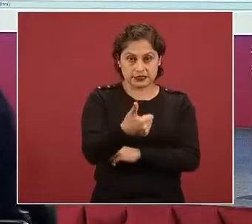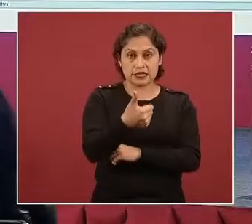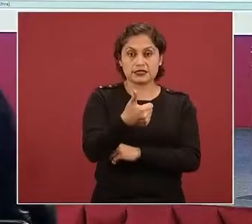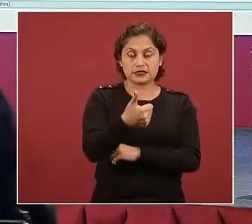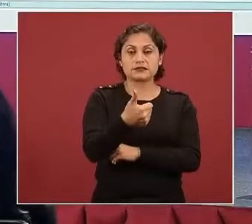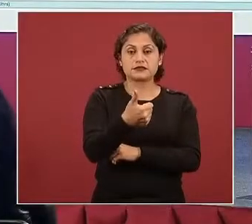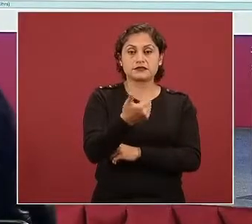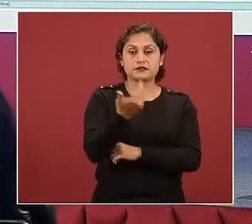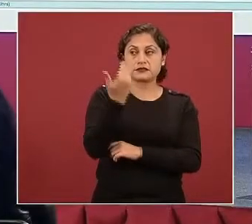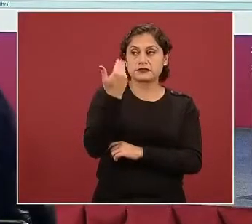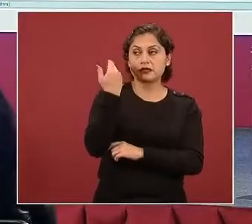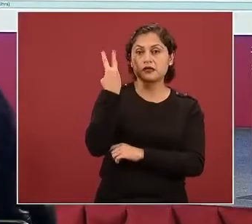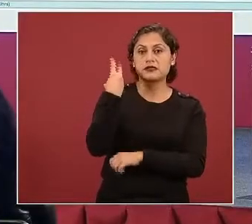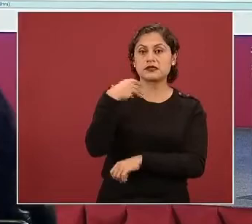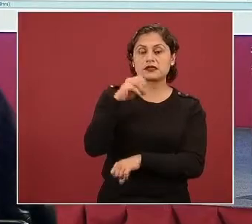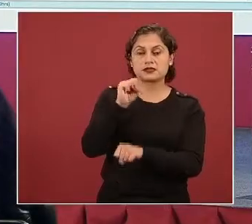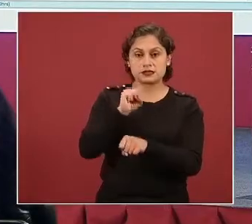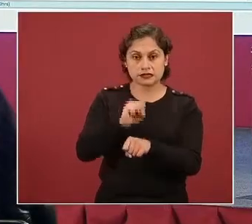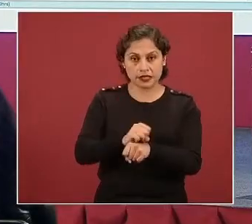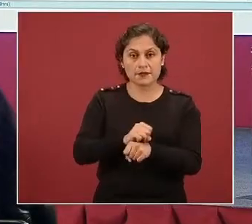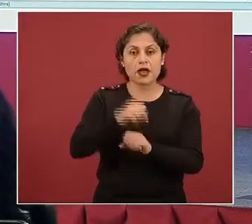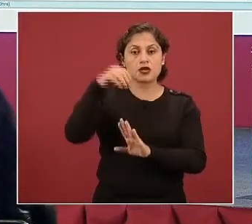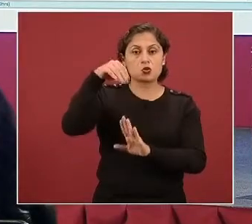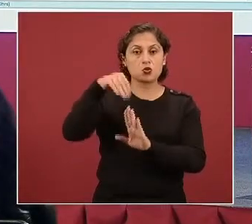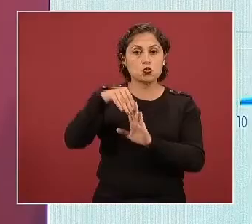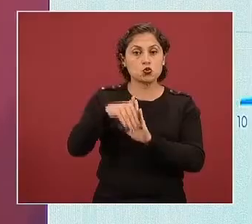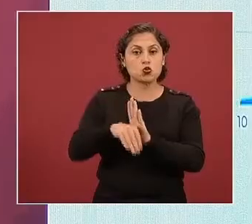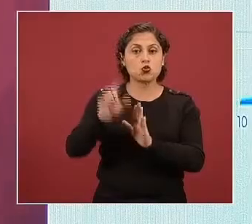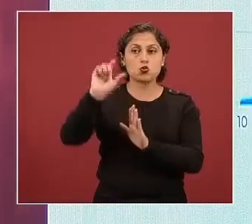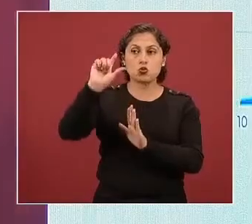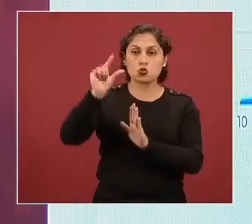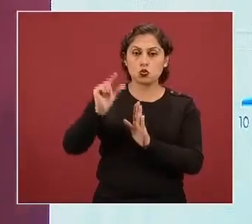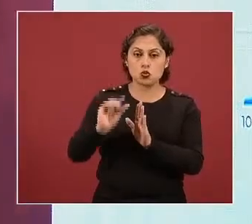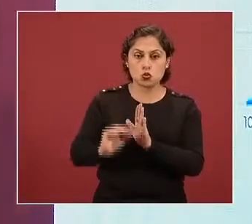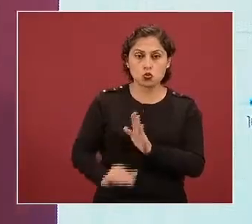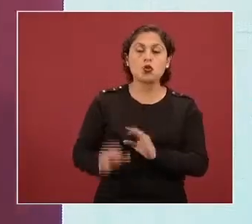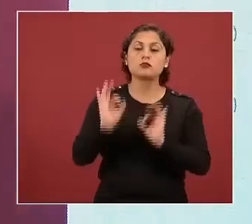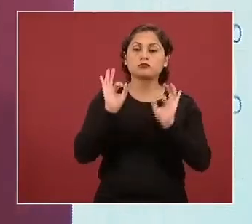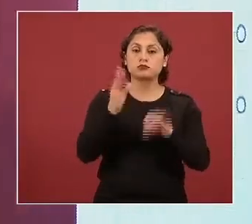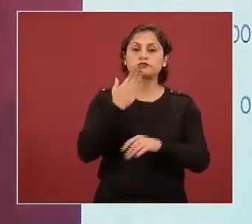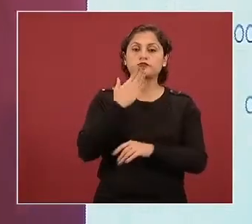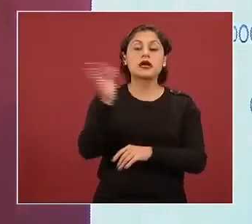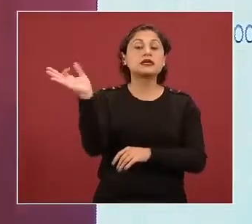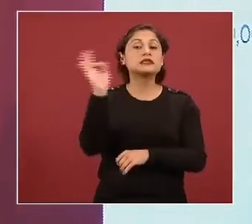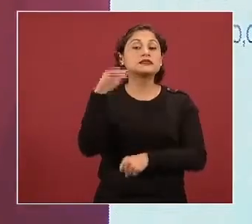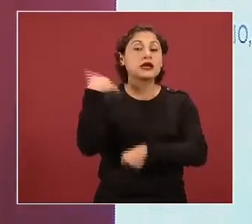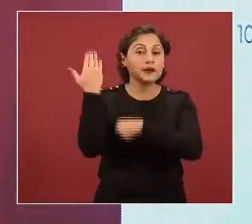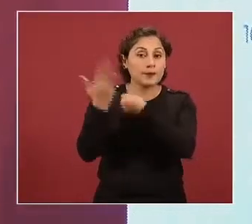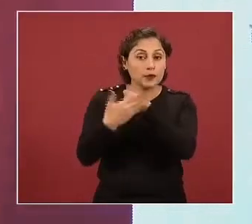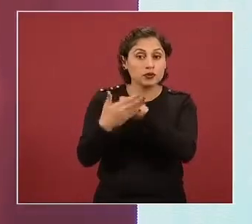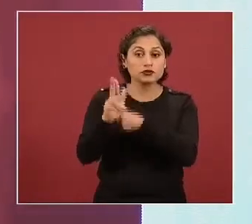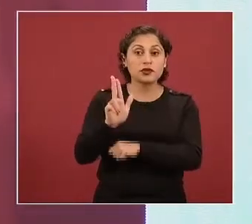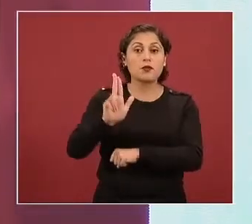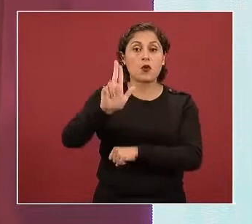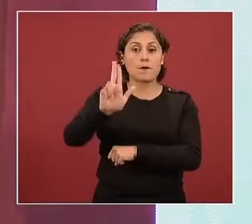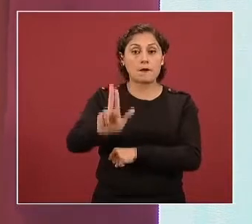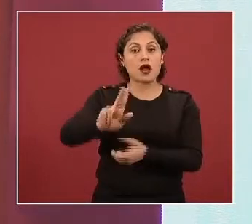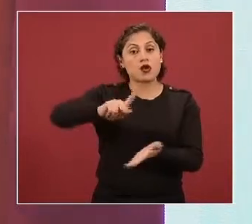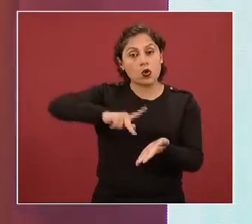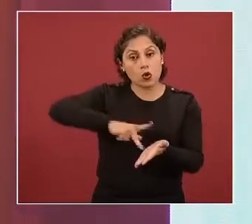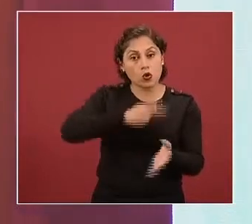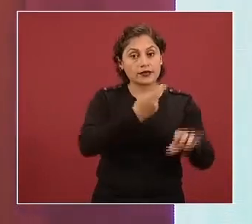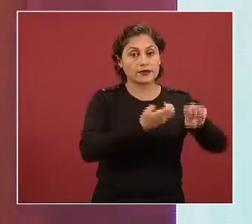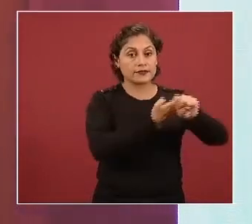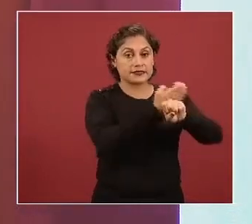3 semanas consecutivas de descenso. Próximo martes, muy probablemente, presentaremos nuevamente todas las curvas